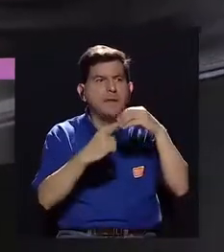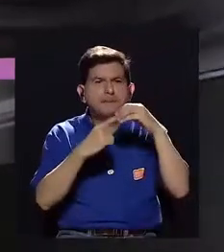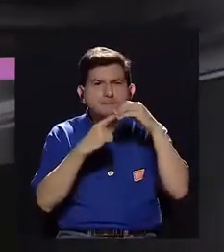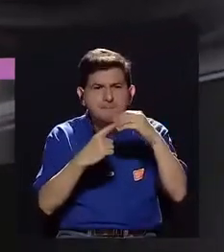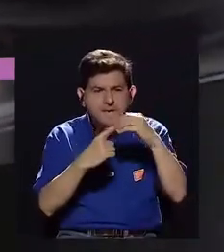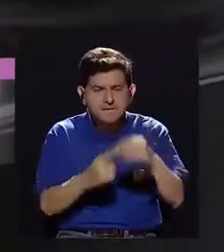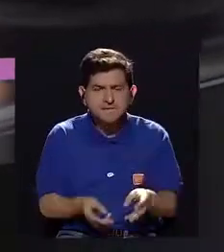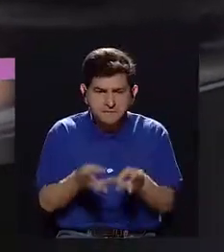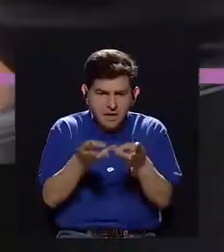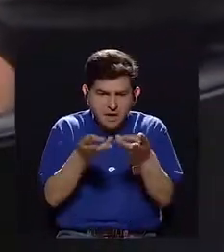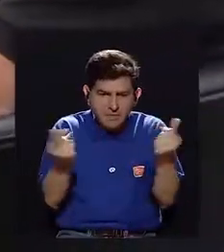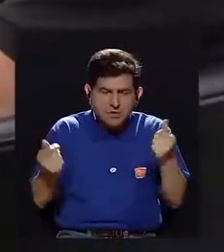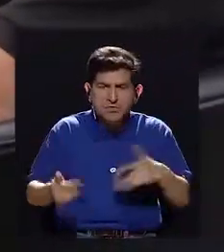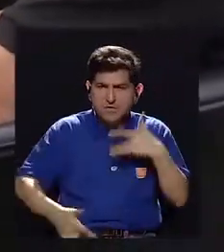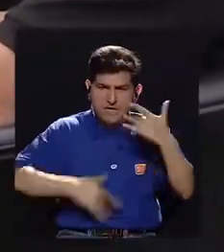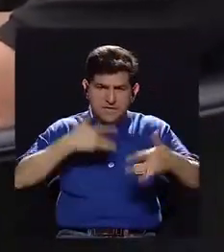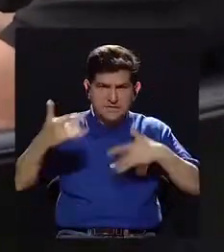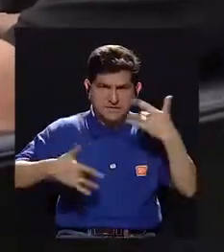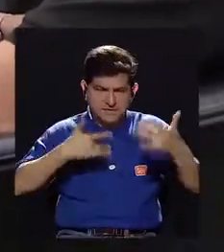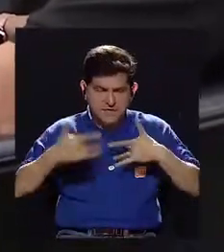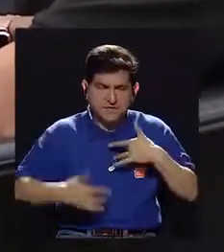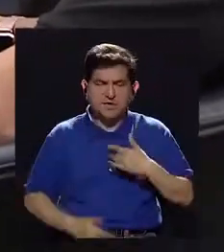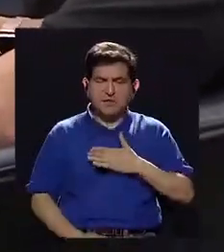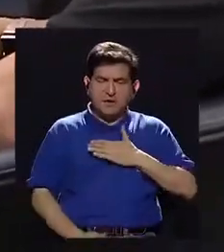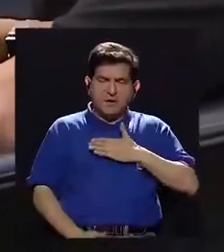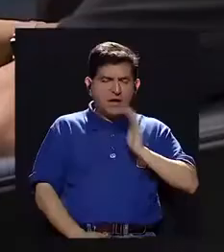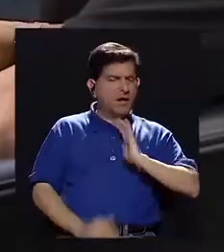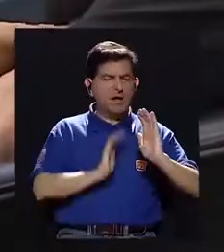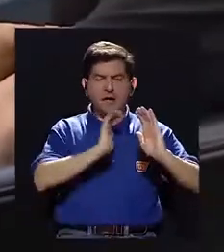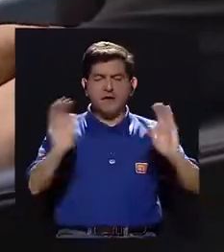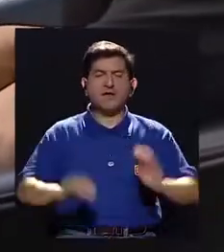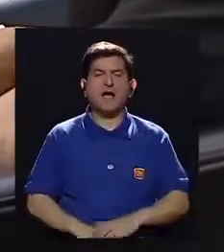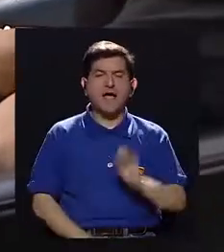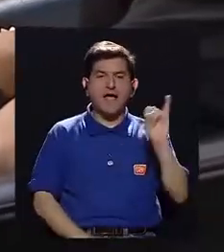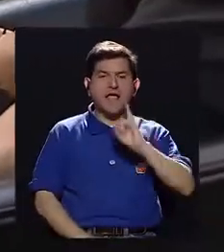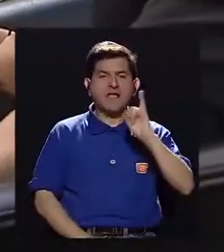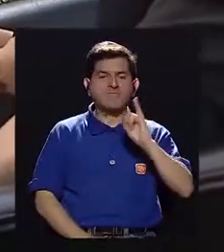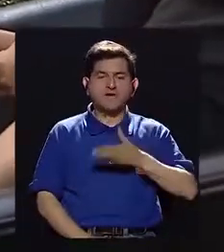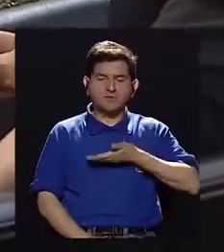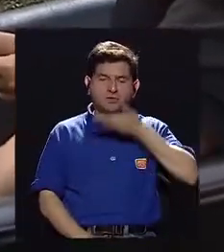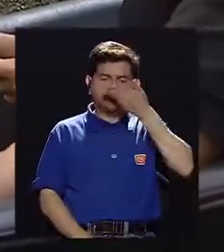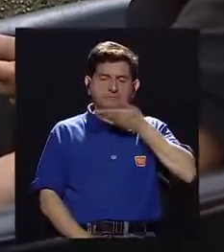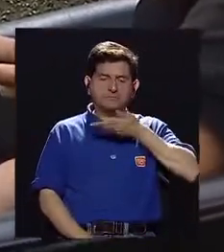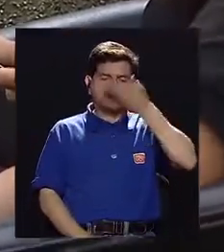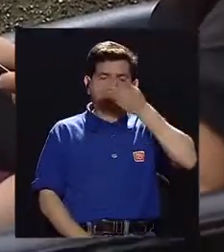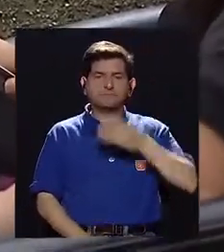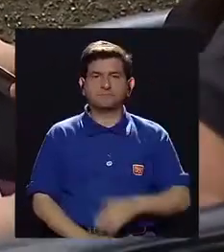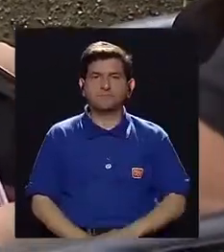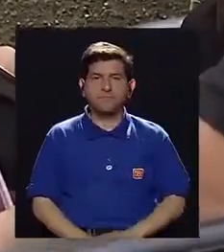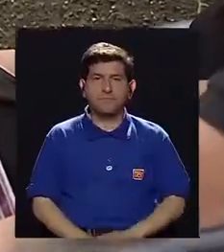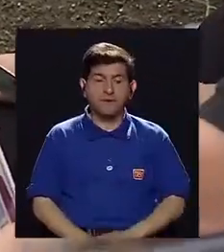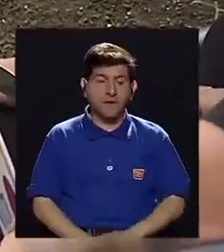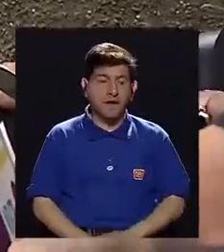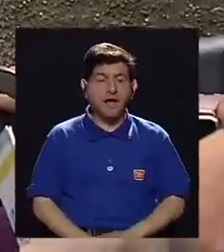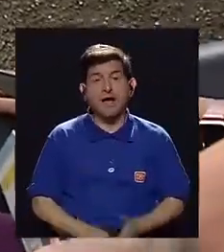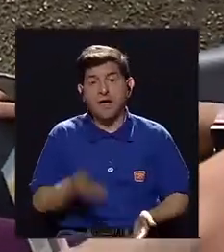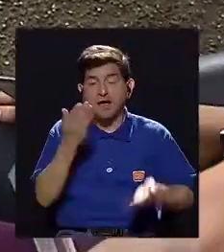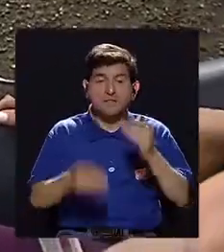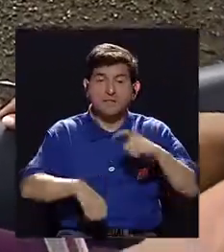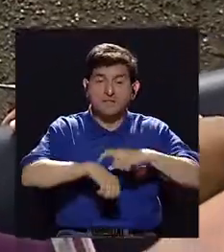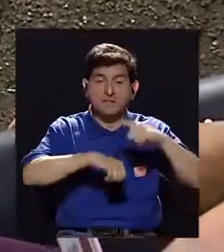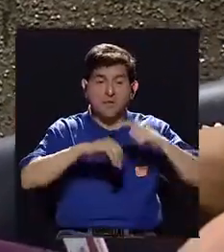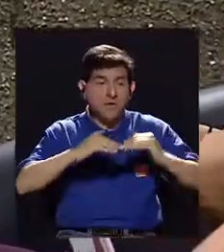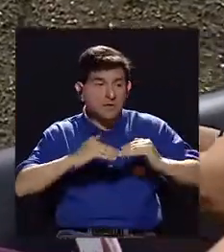principal desencadenante de síntomas de asma en la infancia son las infecciones respiratorias. Entonces, pues cuando hay